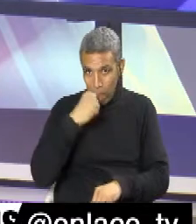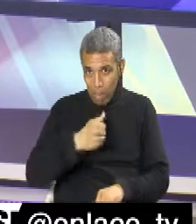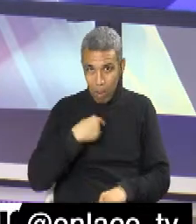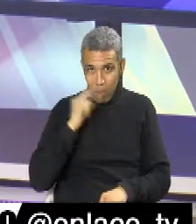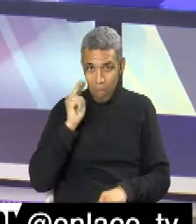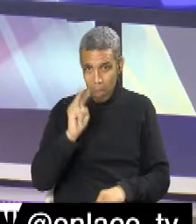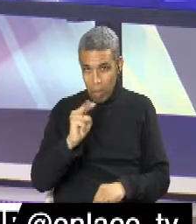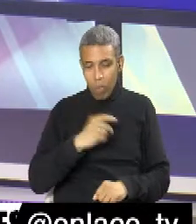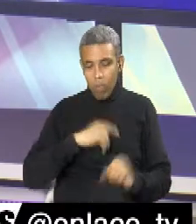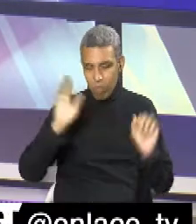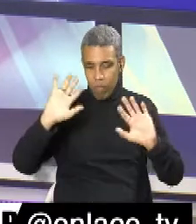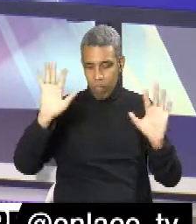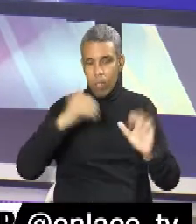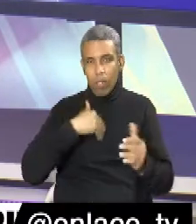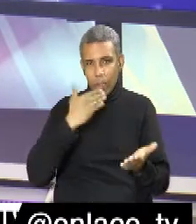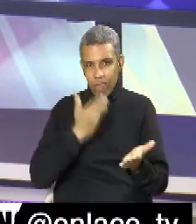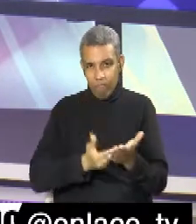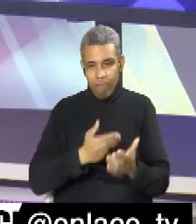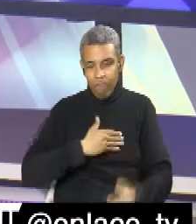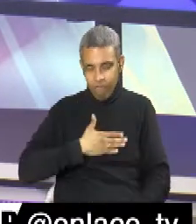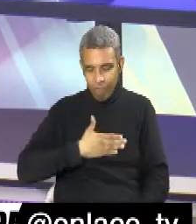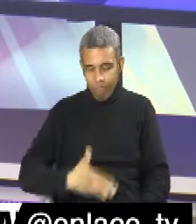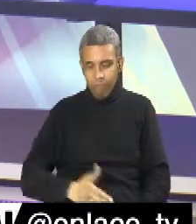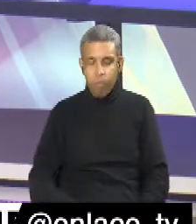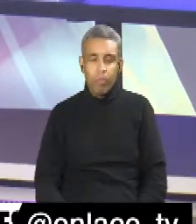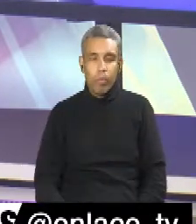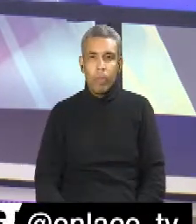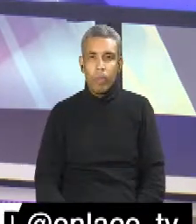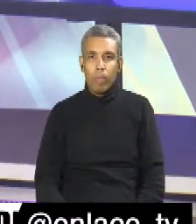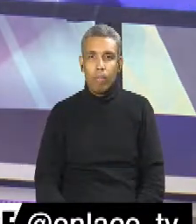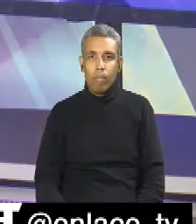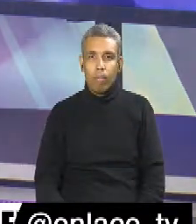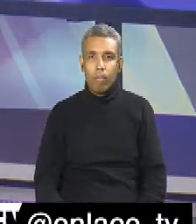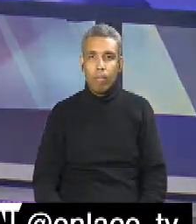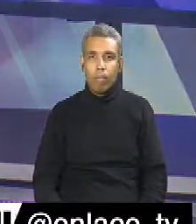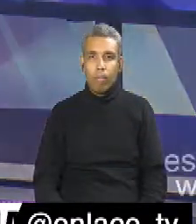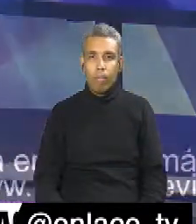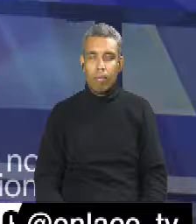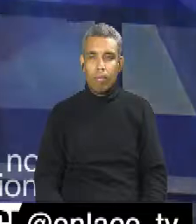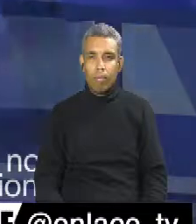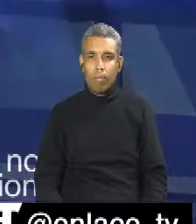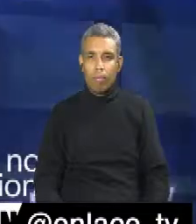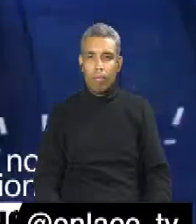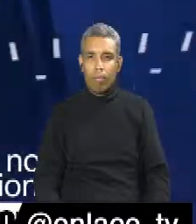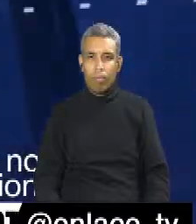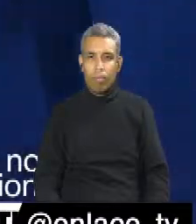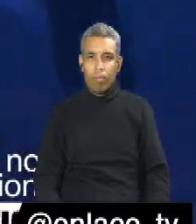en nuestra ciudad y región. Que tengan todos una feliz noche.